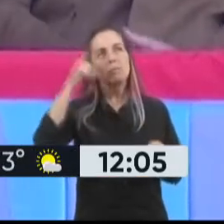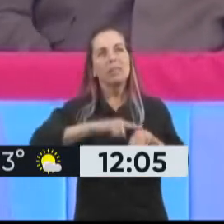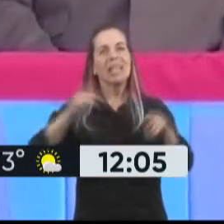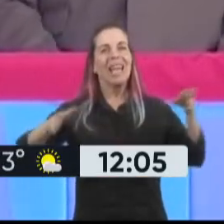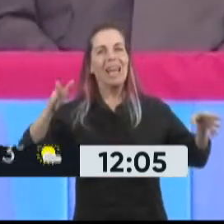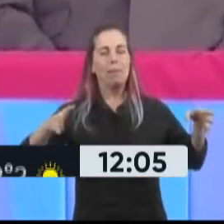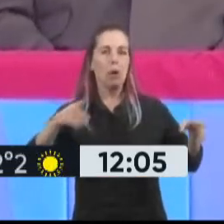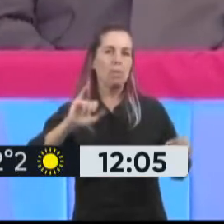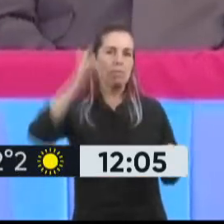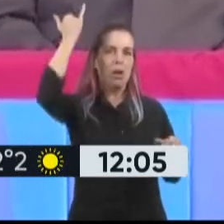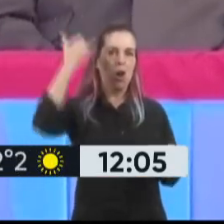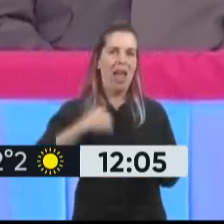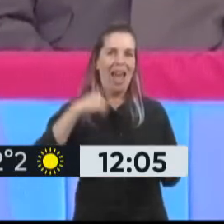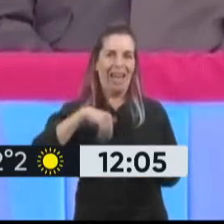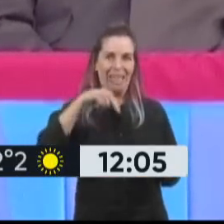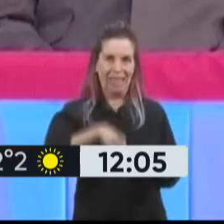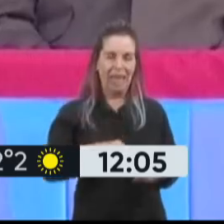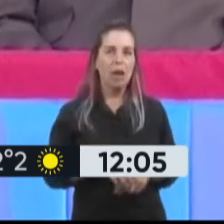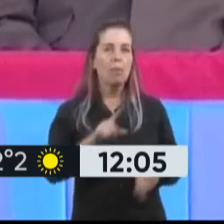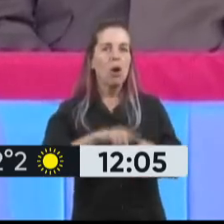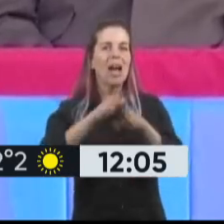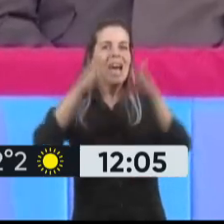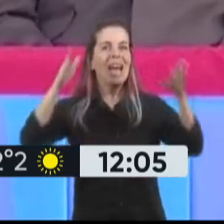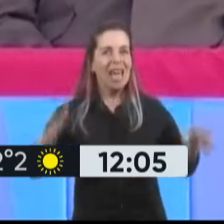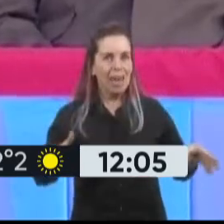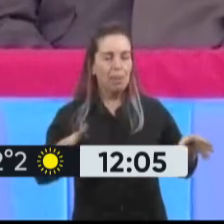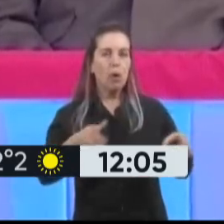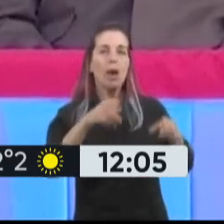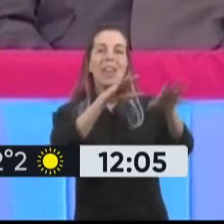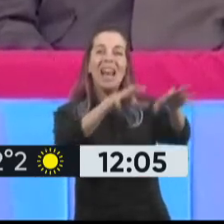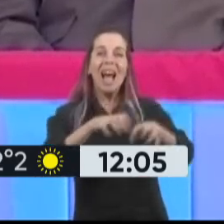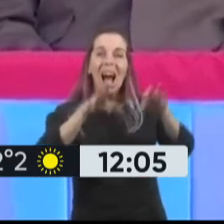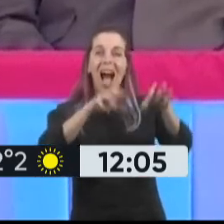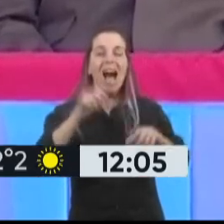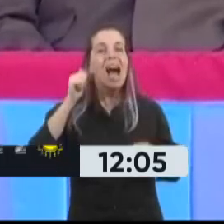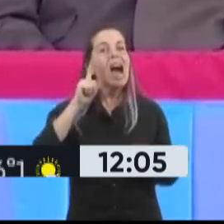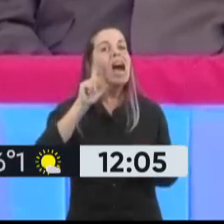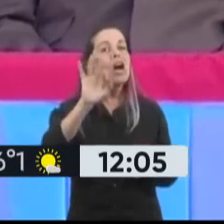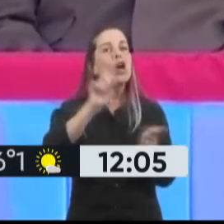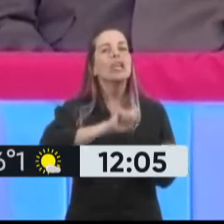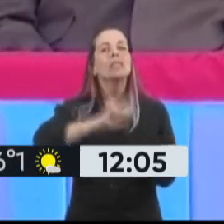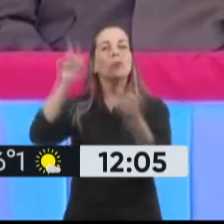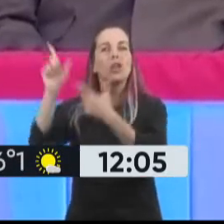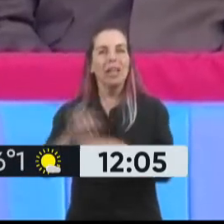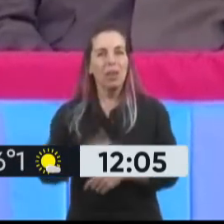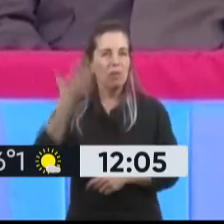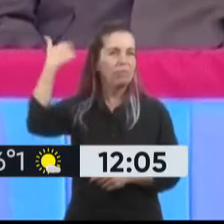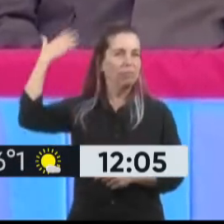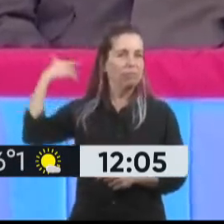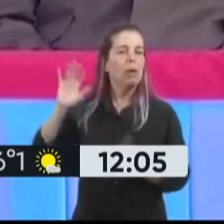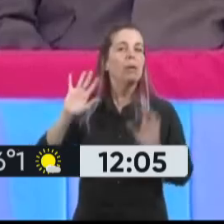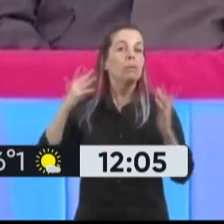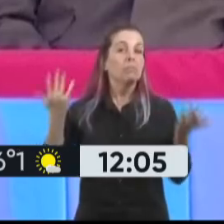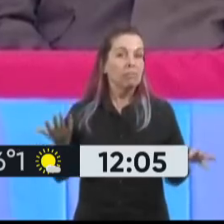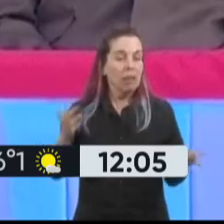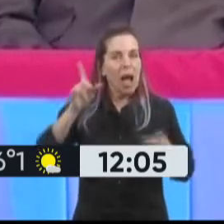de gloria argentina con la época del modelo agroexportador. Y pensar que algunos hacen